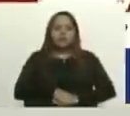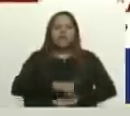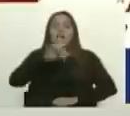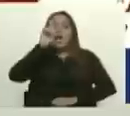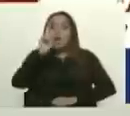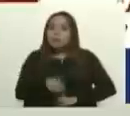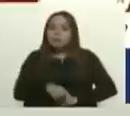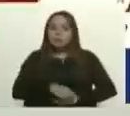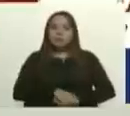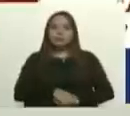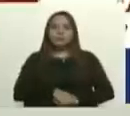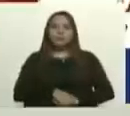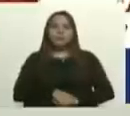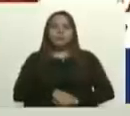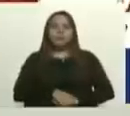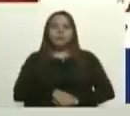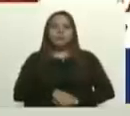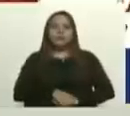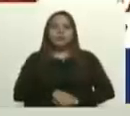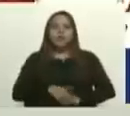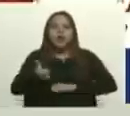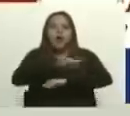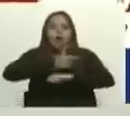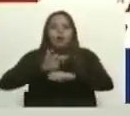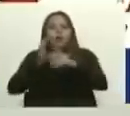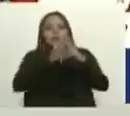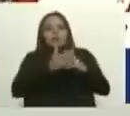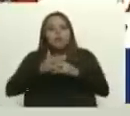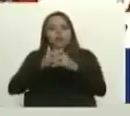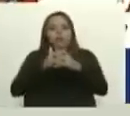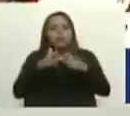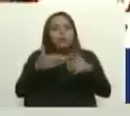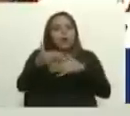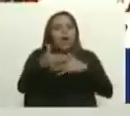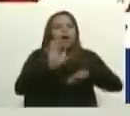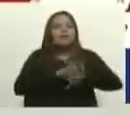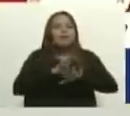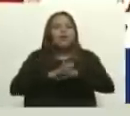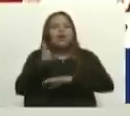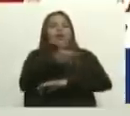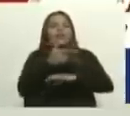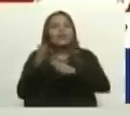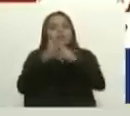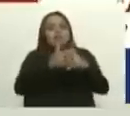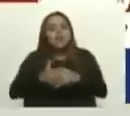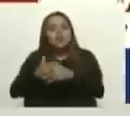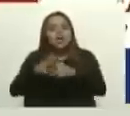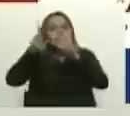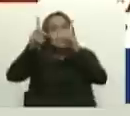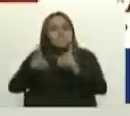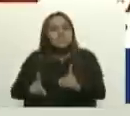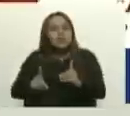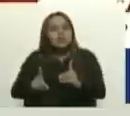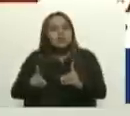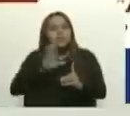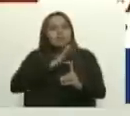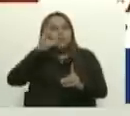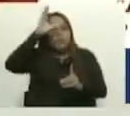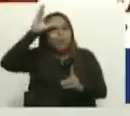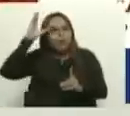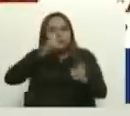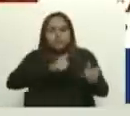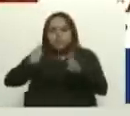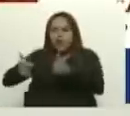Inclusive, el gobierno norteamericano fue más allá, porque el gobierno norteamericano designó su procónsul, lo tenía en